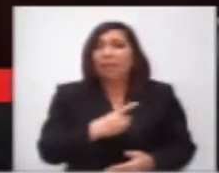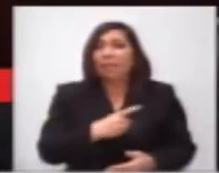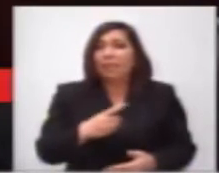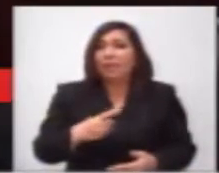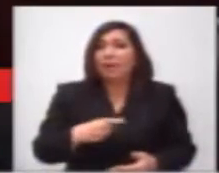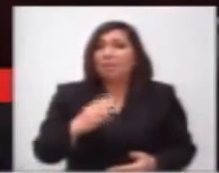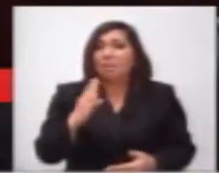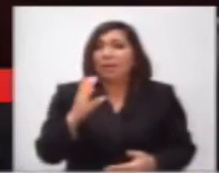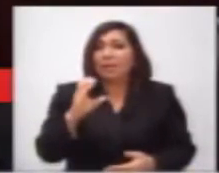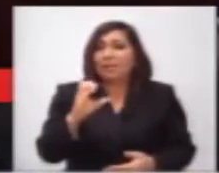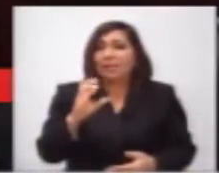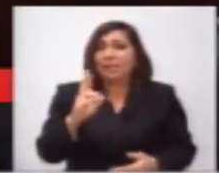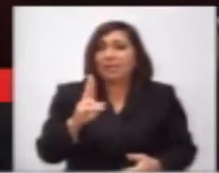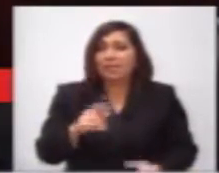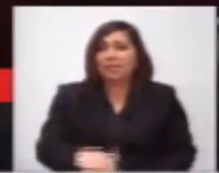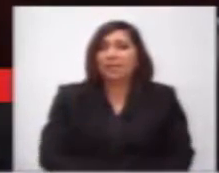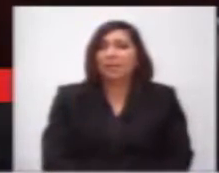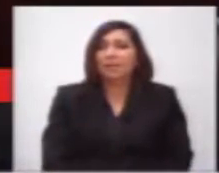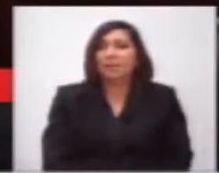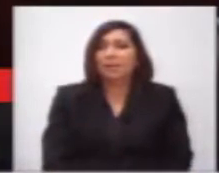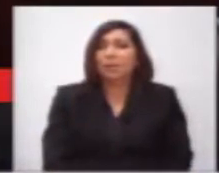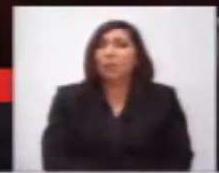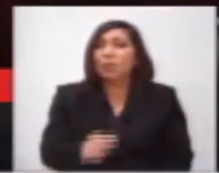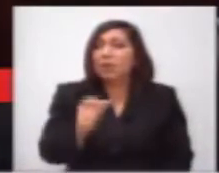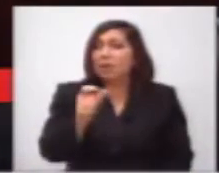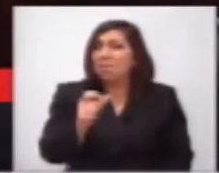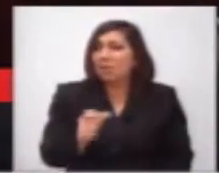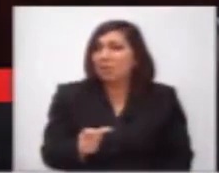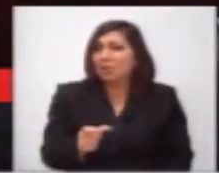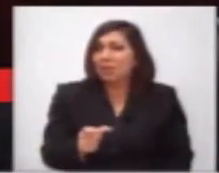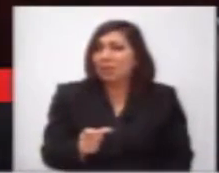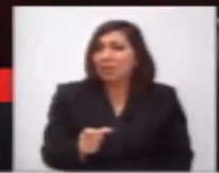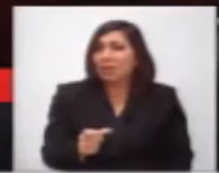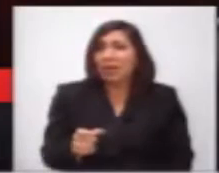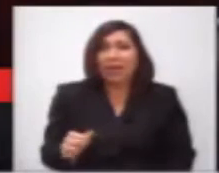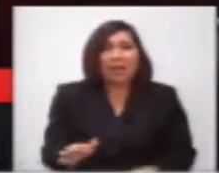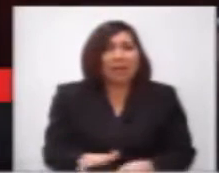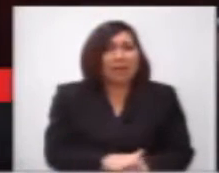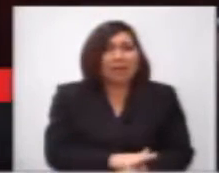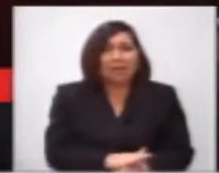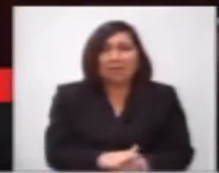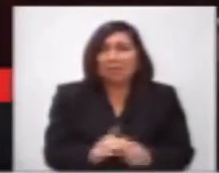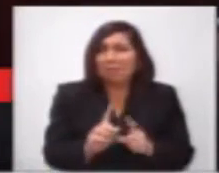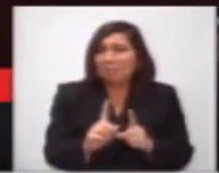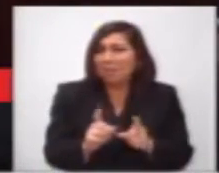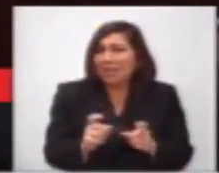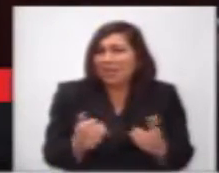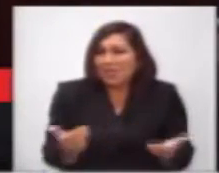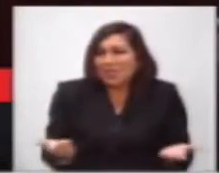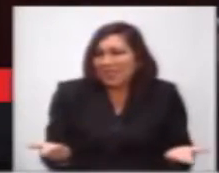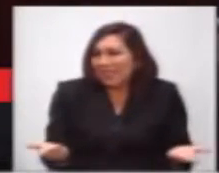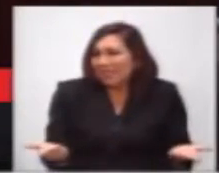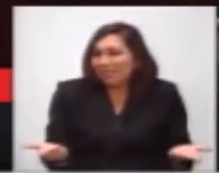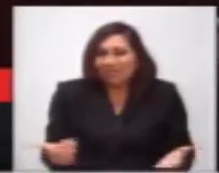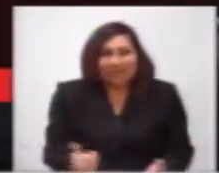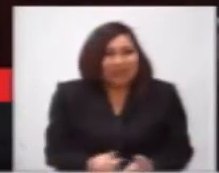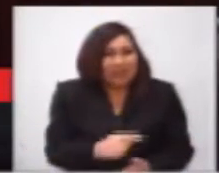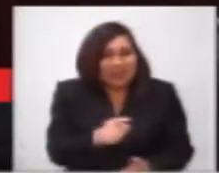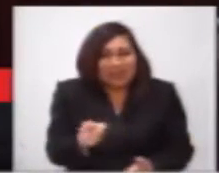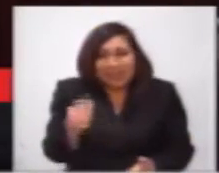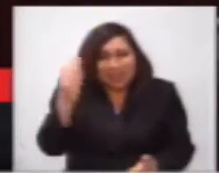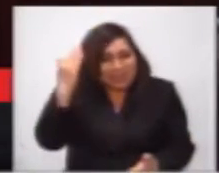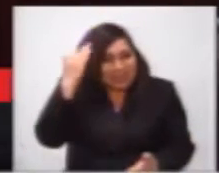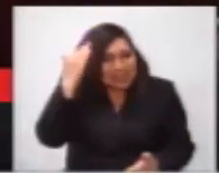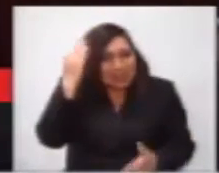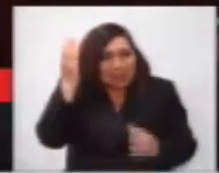directorio del Banco Central de Reserva. Una persona absolutamente cuestionada, señor presidente. Ustedes no